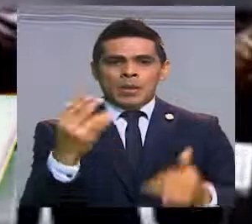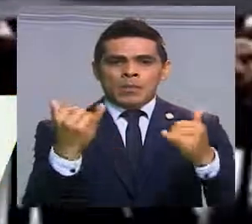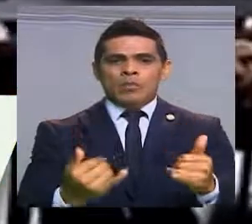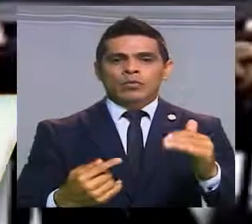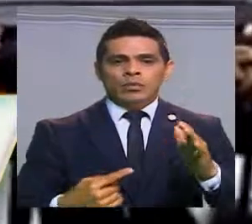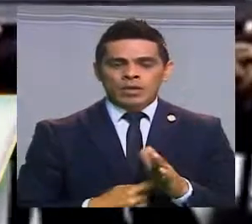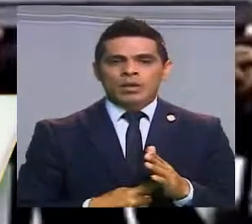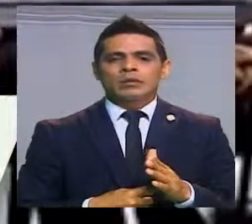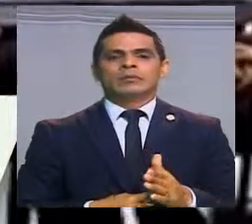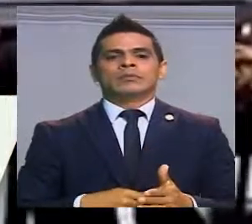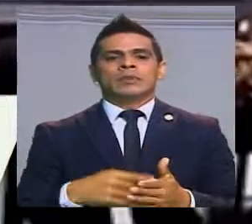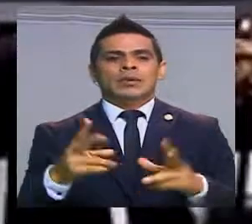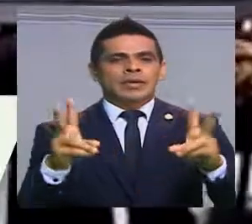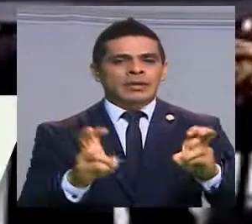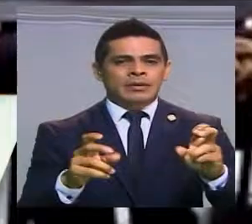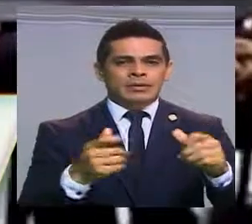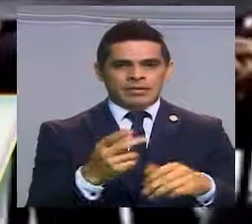inmediatos.